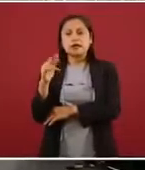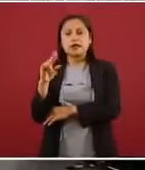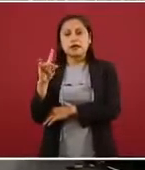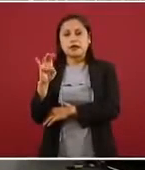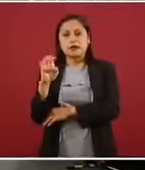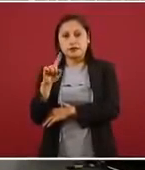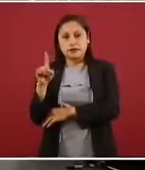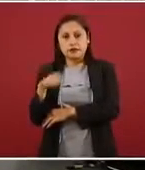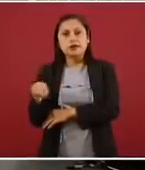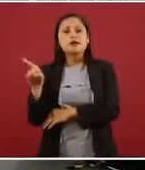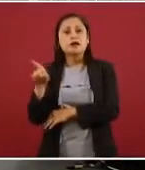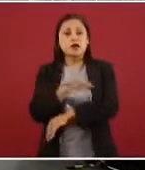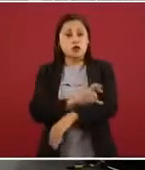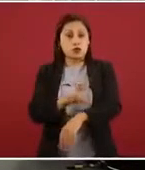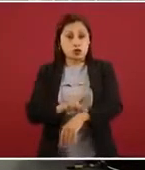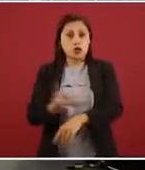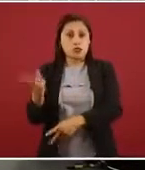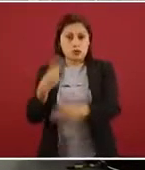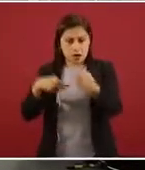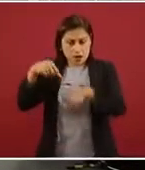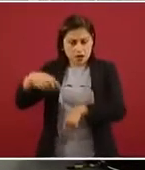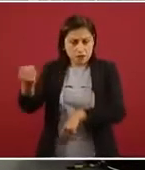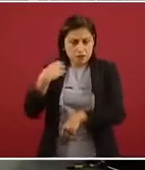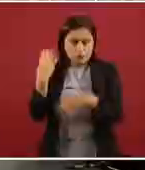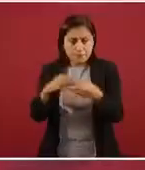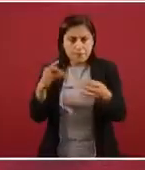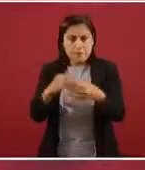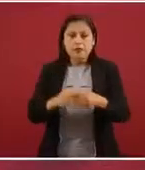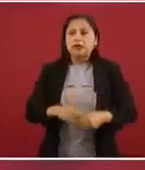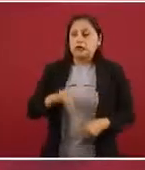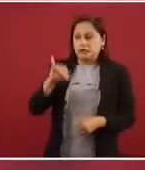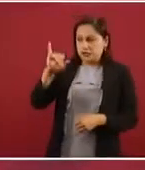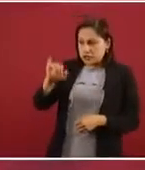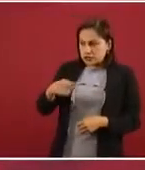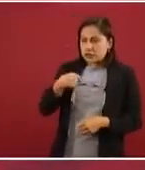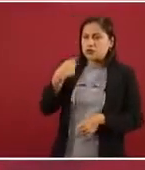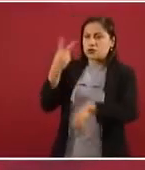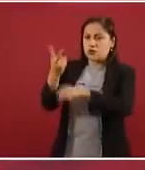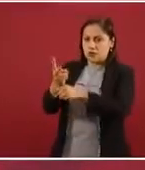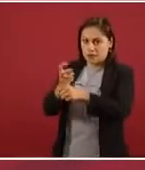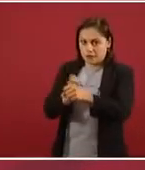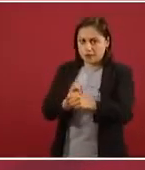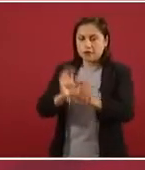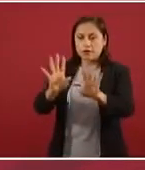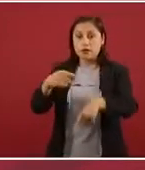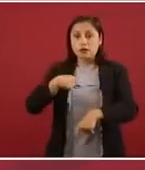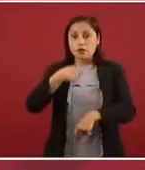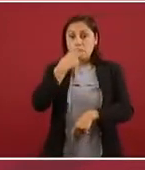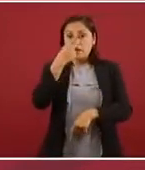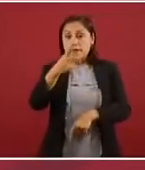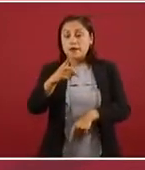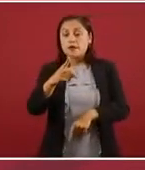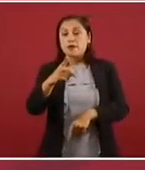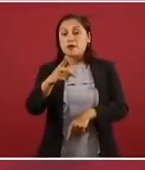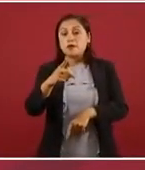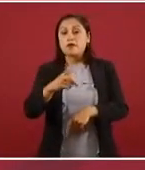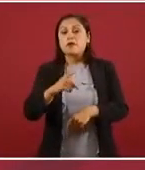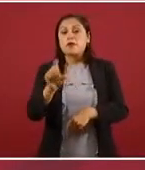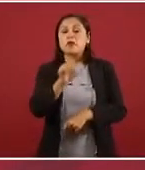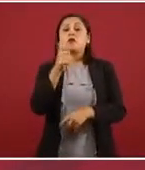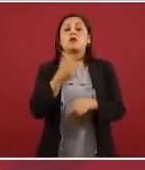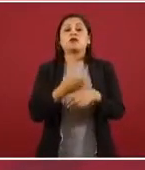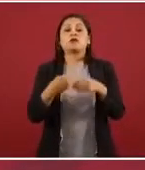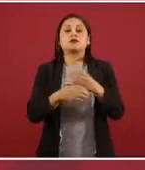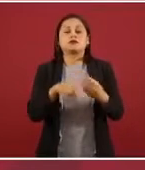gracias. Y les quiero decir otra cosa que estamos pensando, y ya estamos por